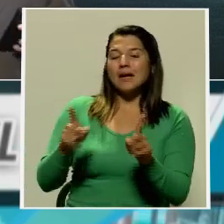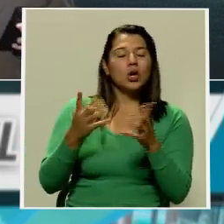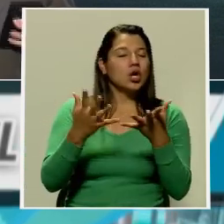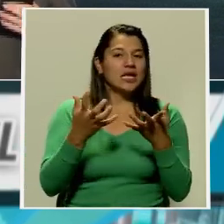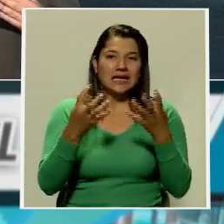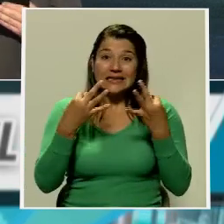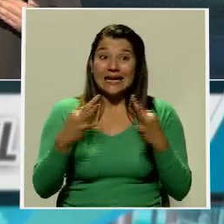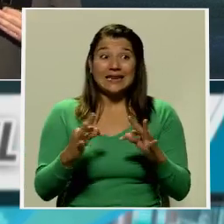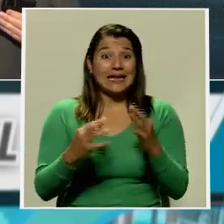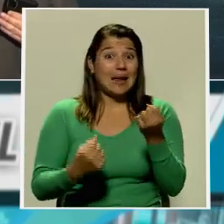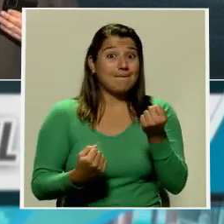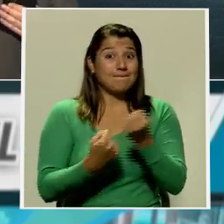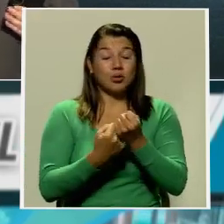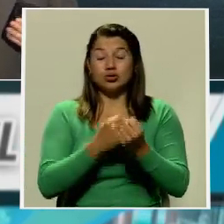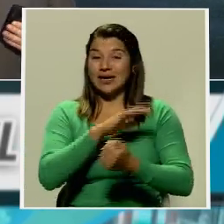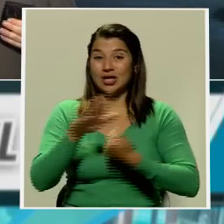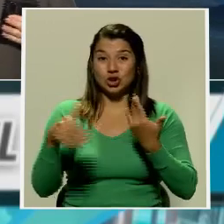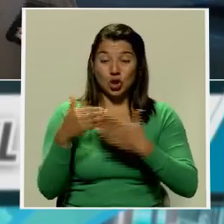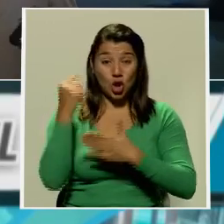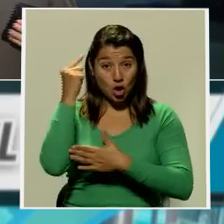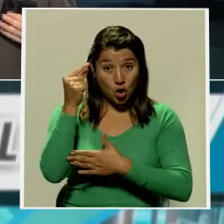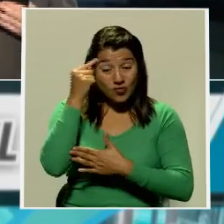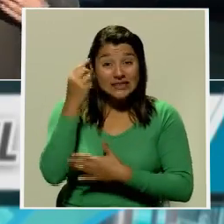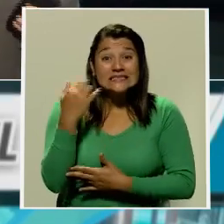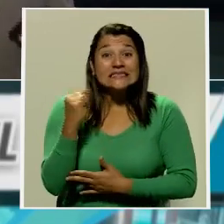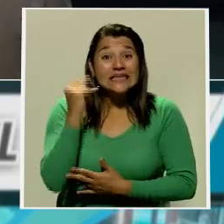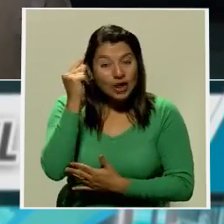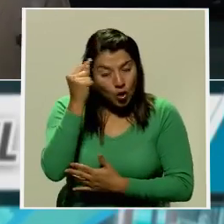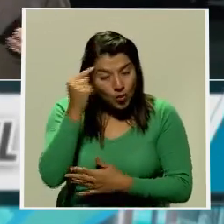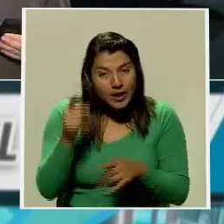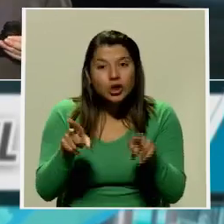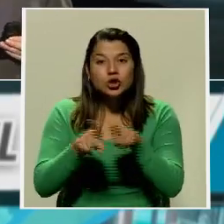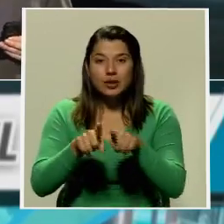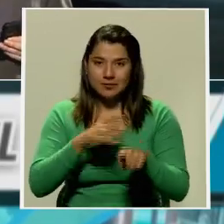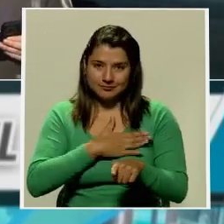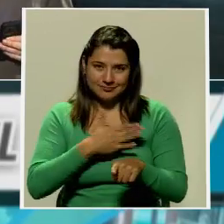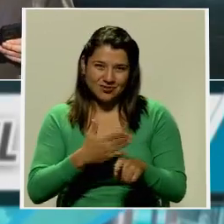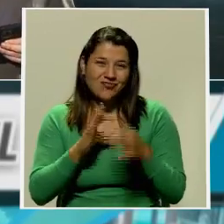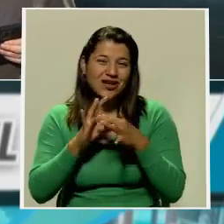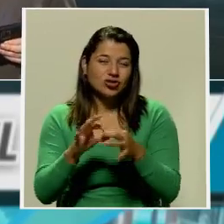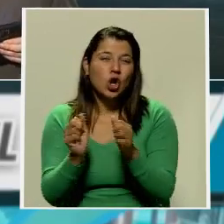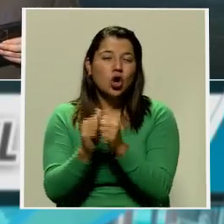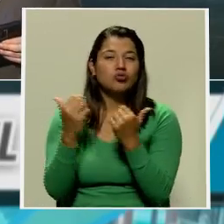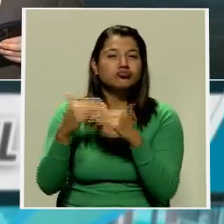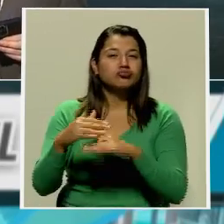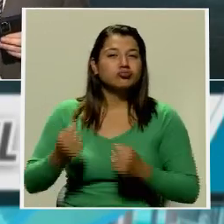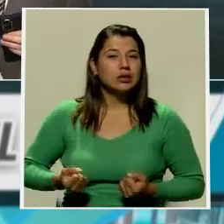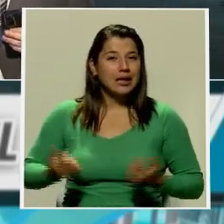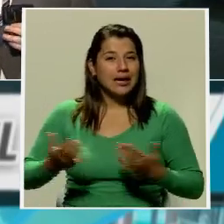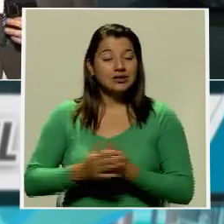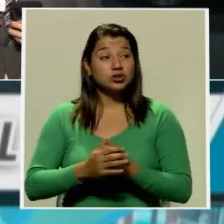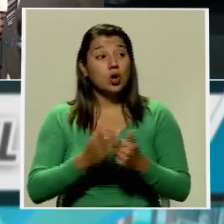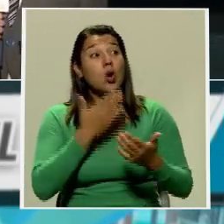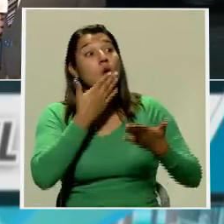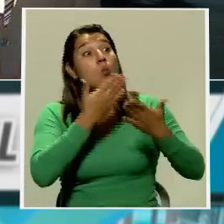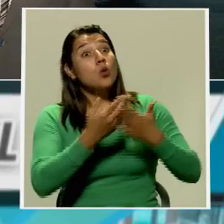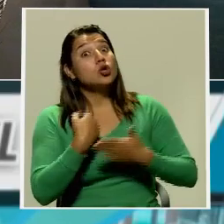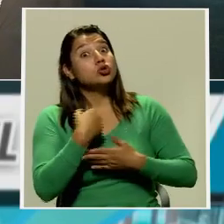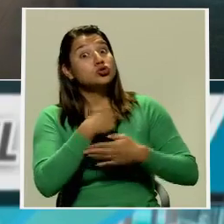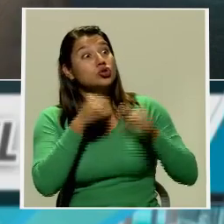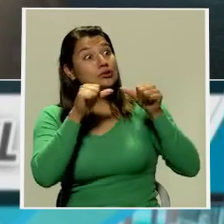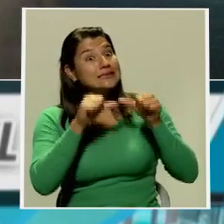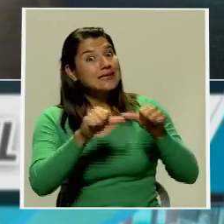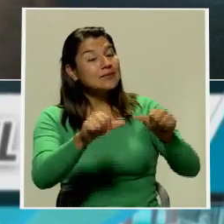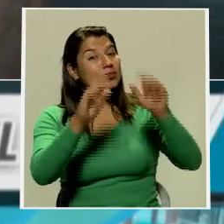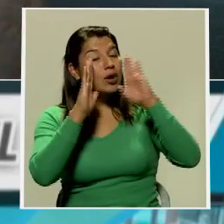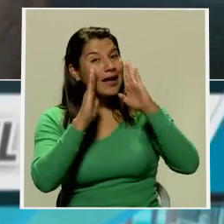todo lo que puedan al gobierno siempre y cuando el gobierno pues ponga de su parte, sobre todo en el recorte del gasto. Bueno, vamos a darle seguimiento a ver